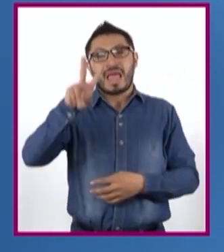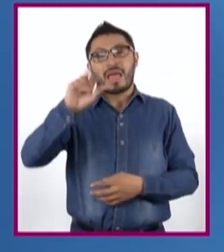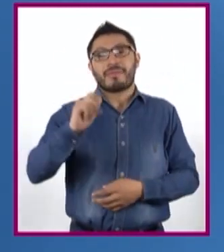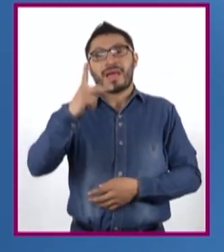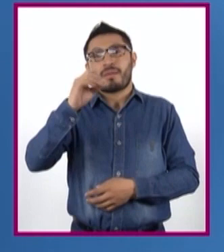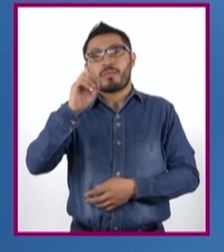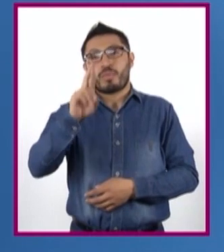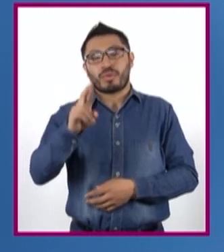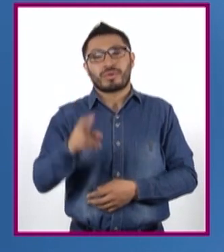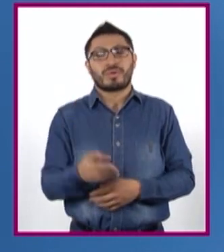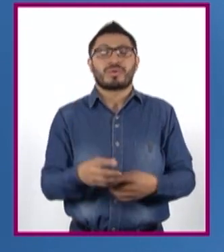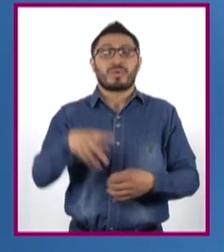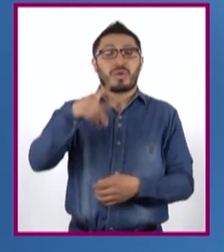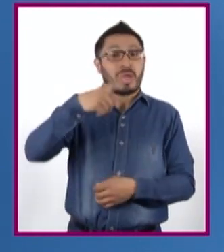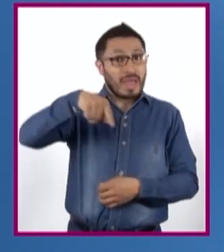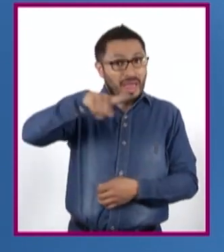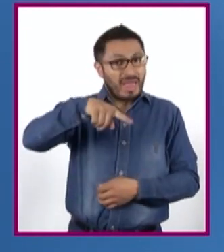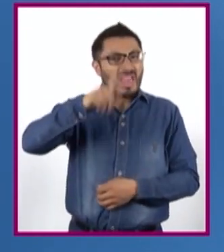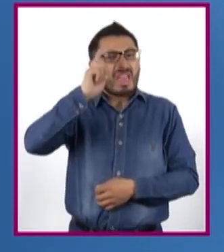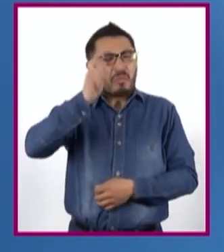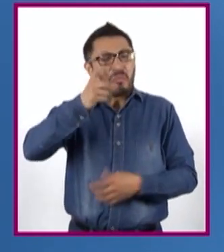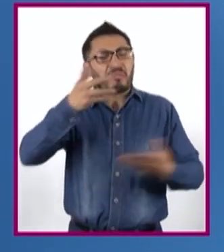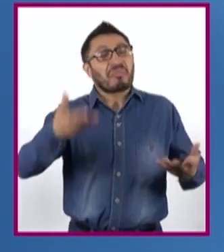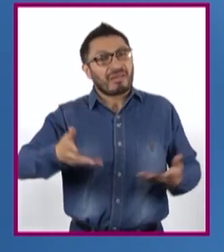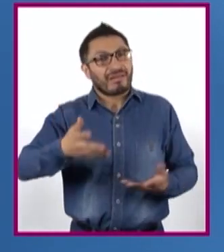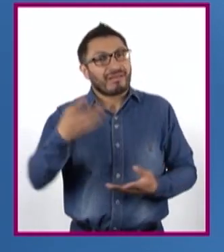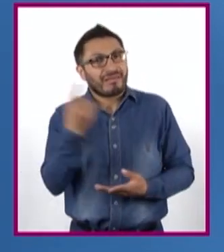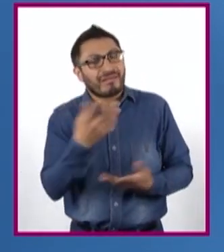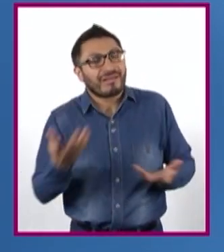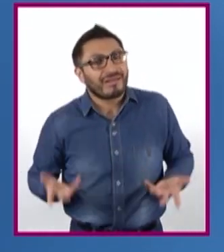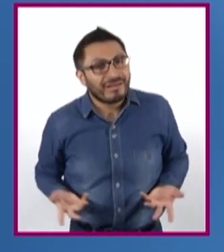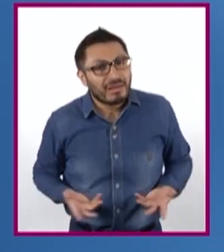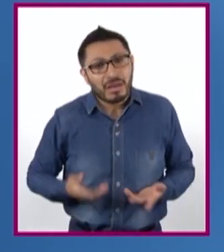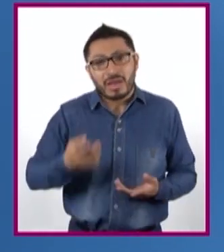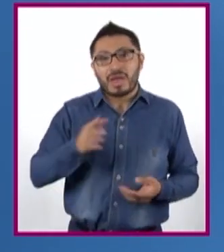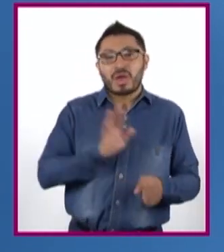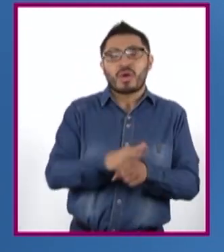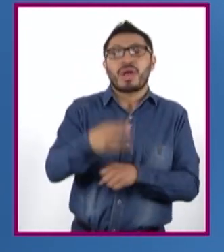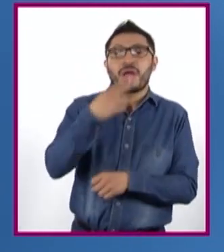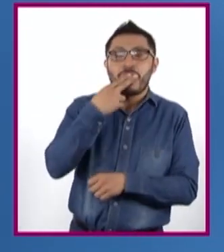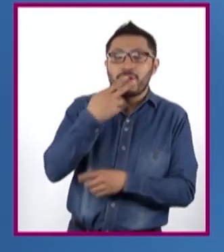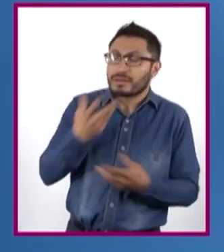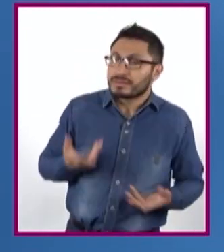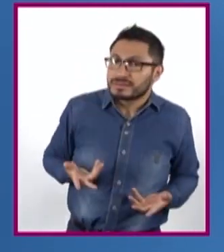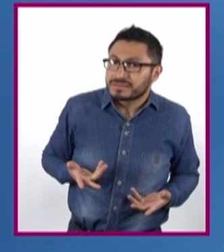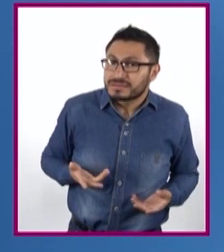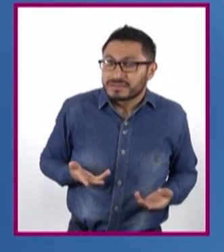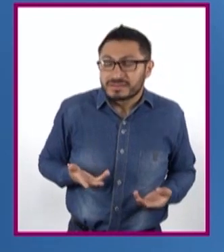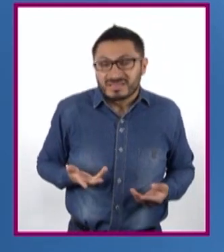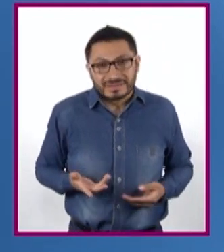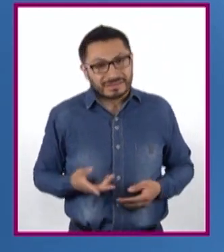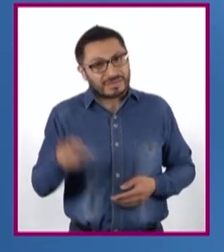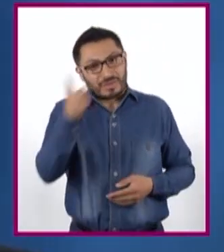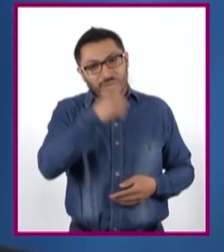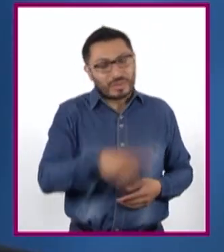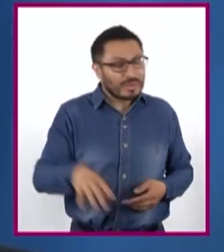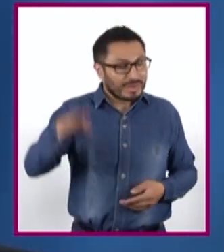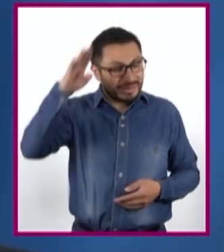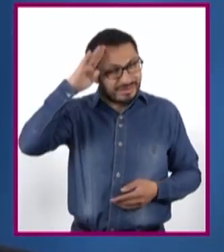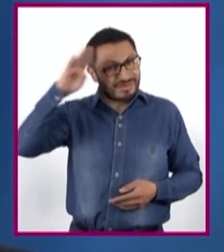saben acerca de ellas? ¿Saben qué son? ¿Para qué sirven? Los invitamos a hacerse estas